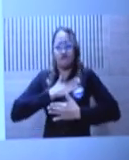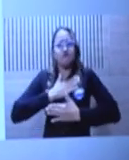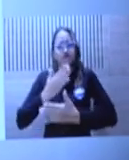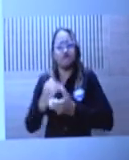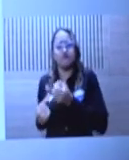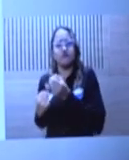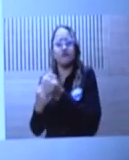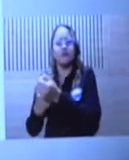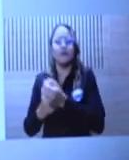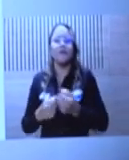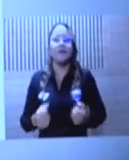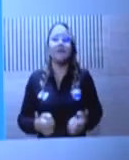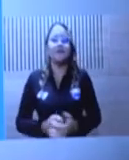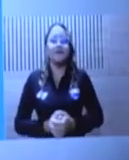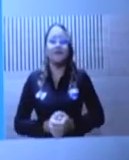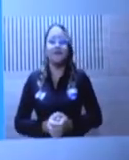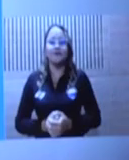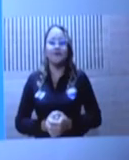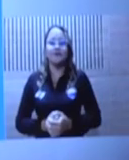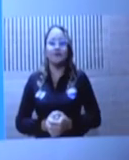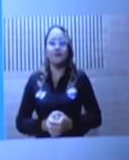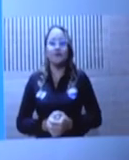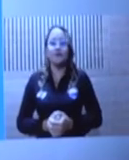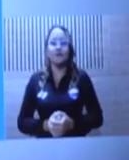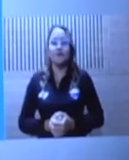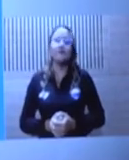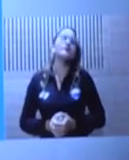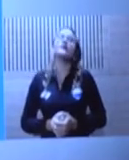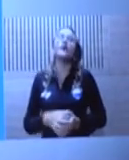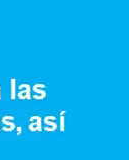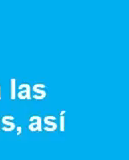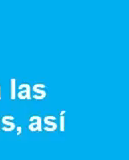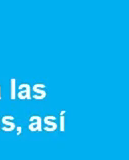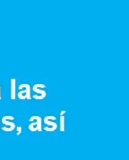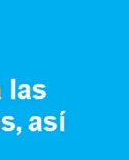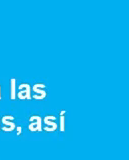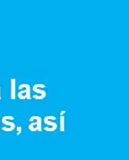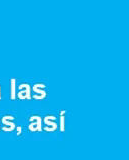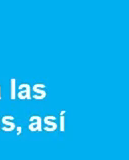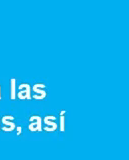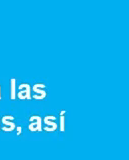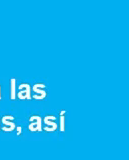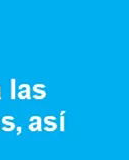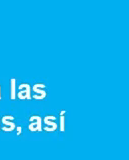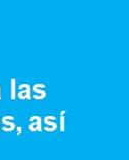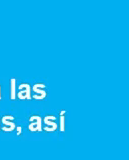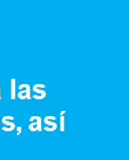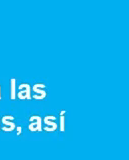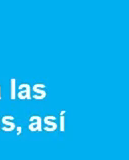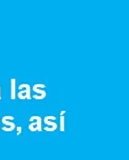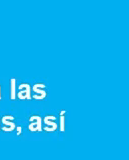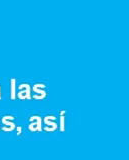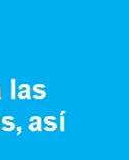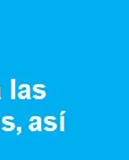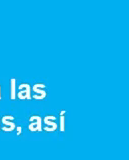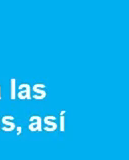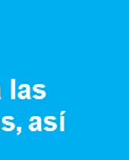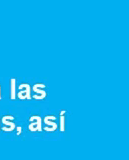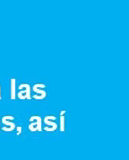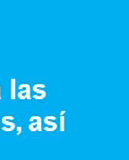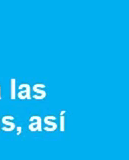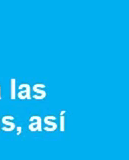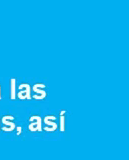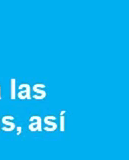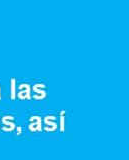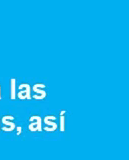ese proceso un programa de prácticas profesionales que necesitan profesores pues no tienen suficiente mandamos los licenciados en